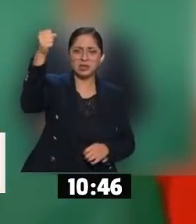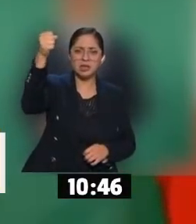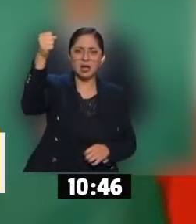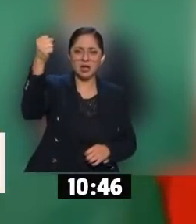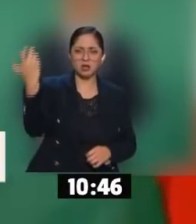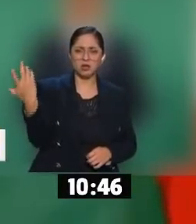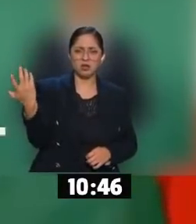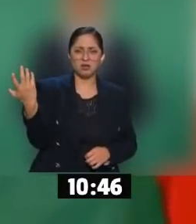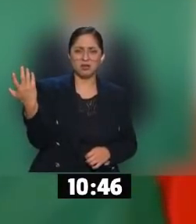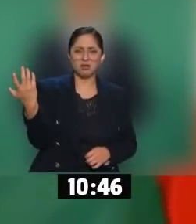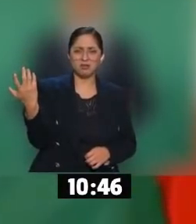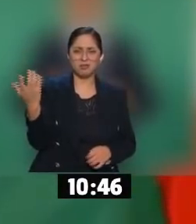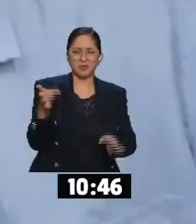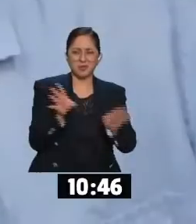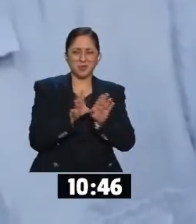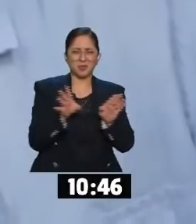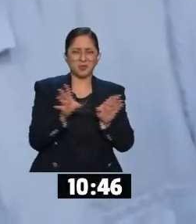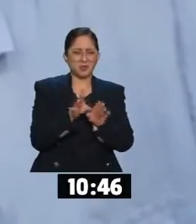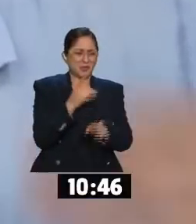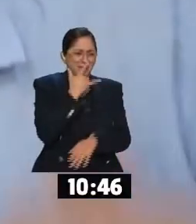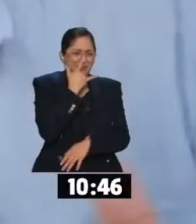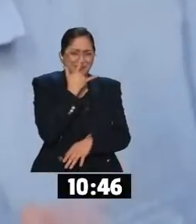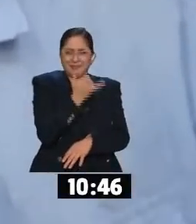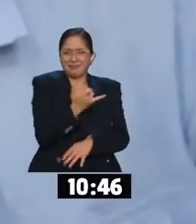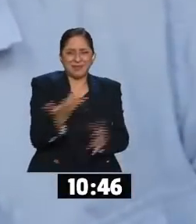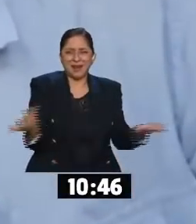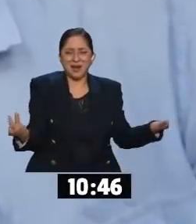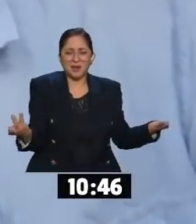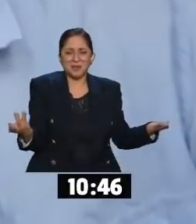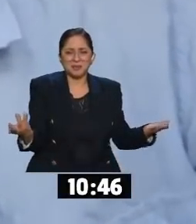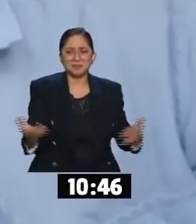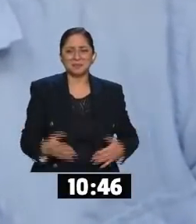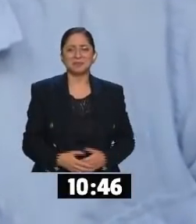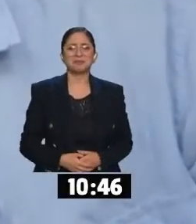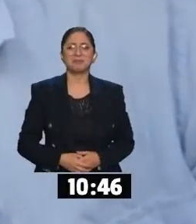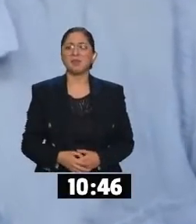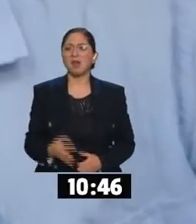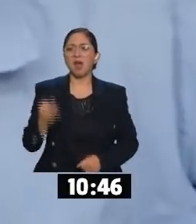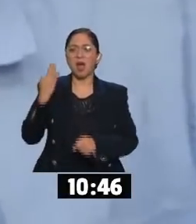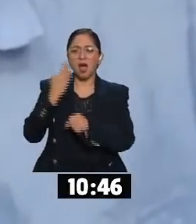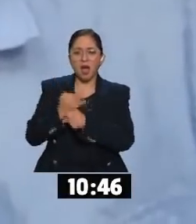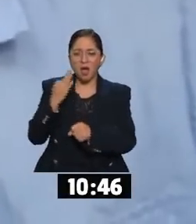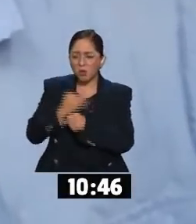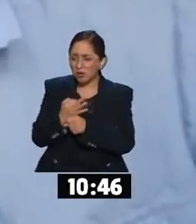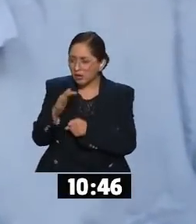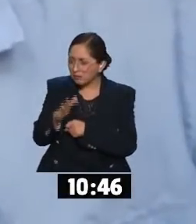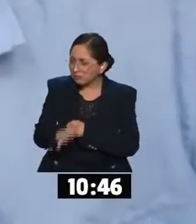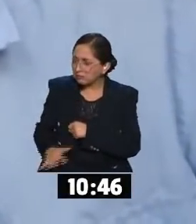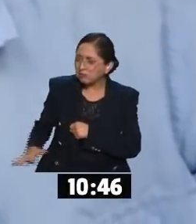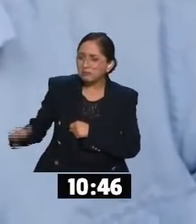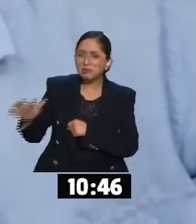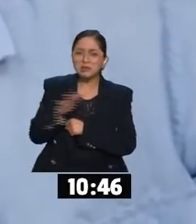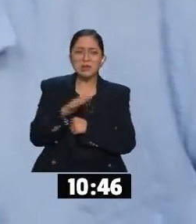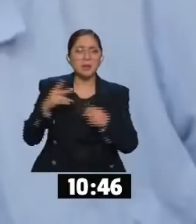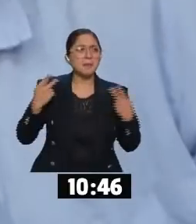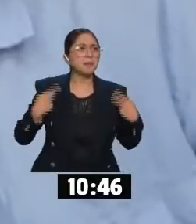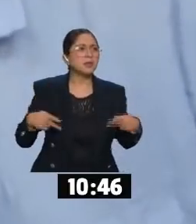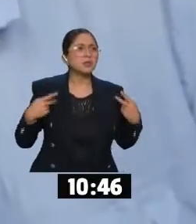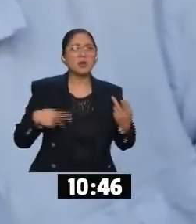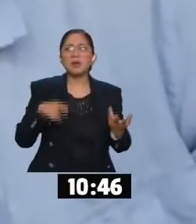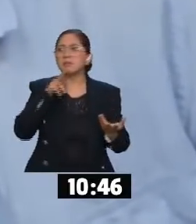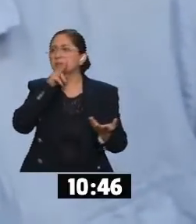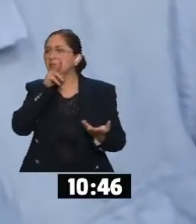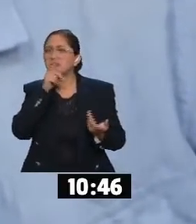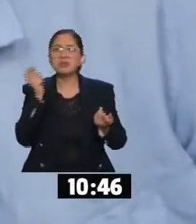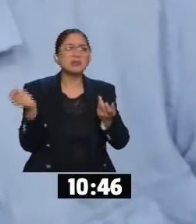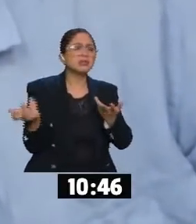Las vueltas que da la vida. Pues ver para creer en un clima de franca desesperación. Bueno,